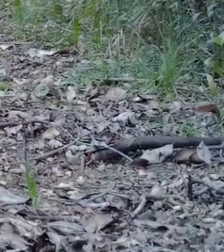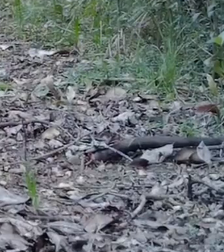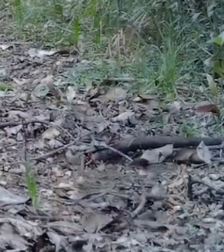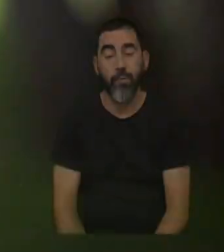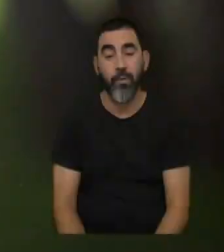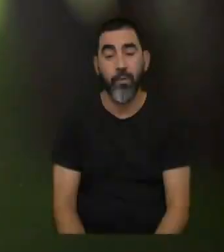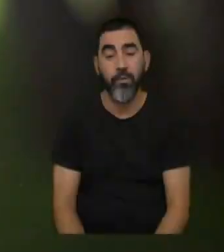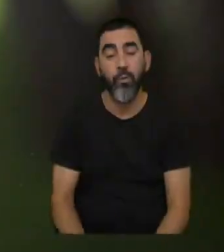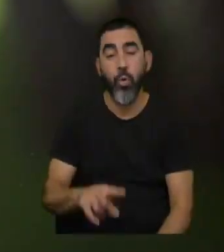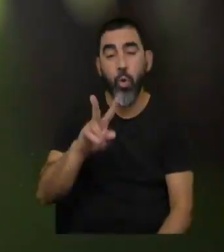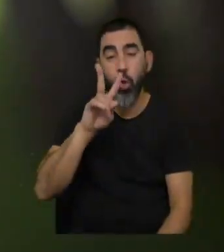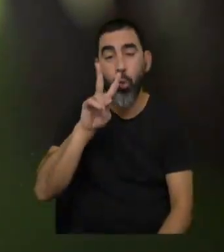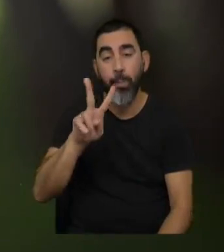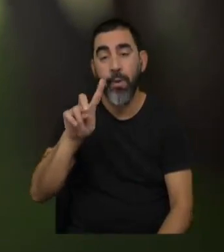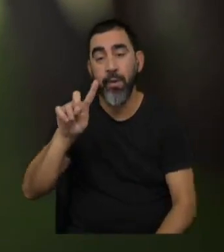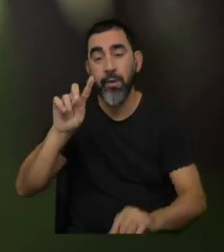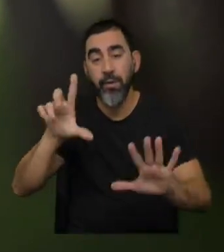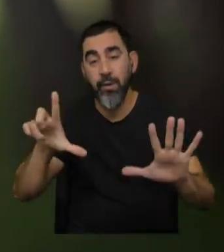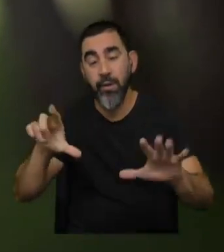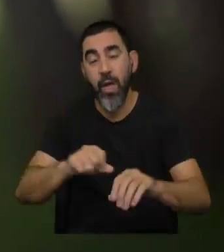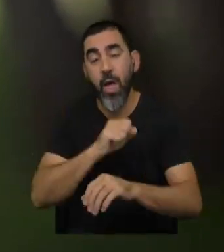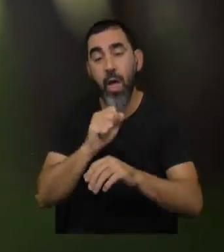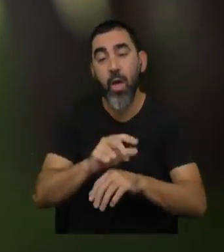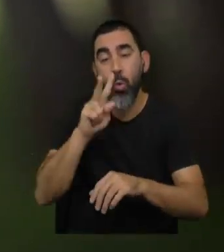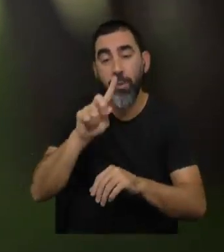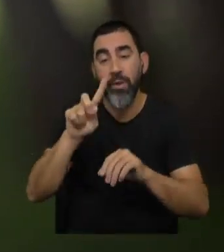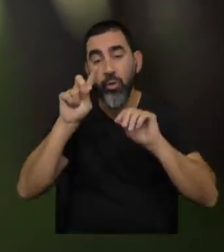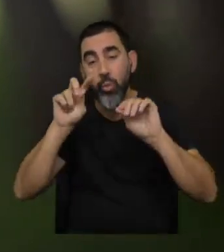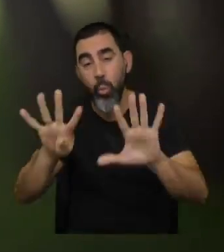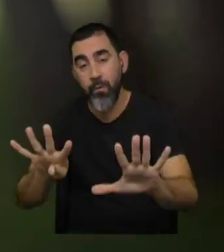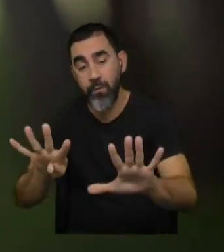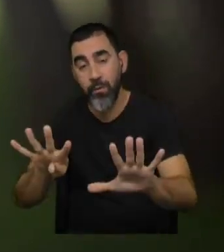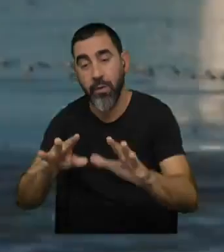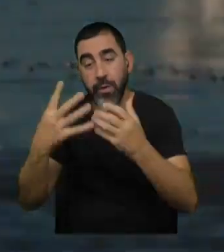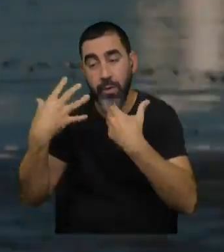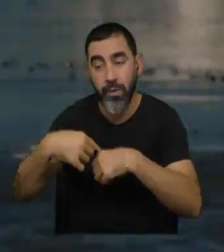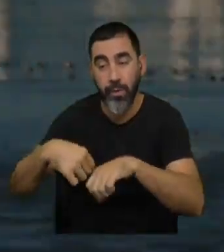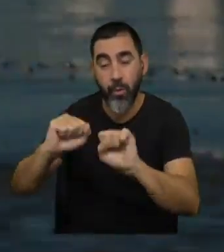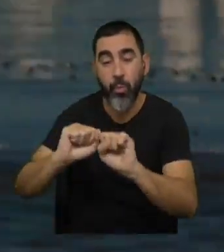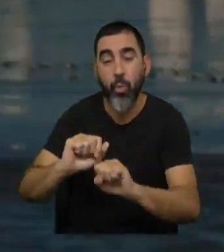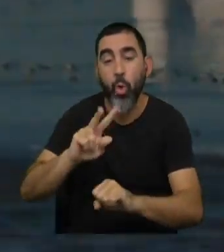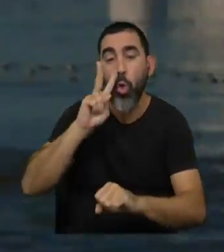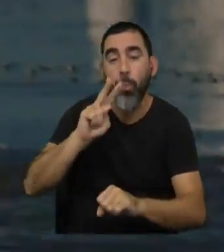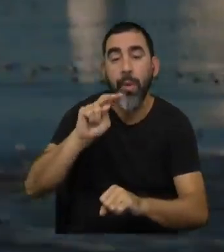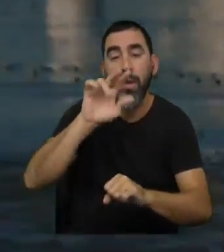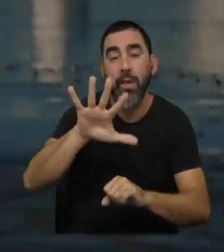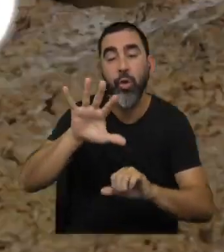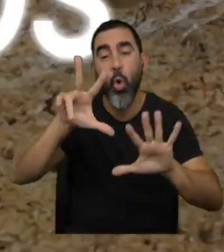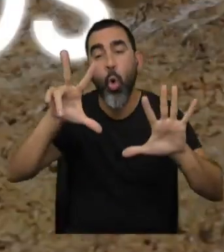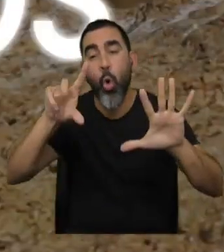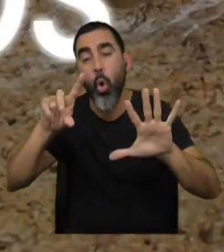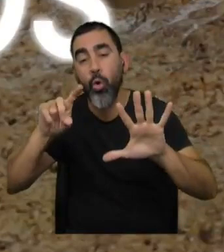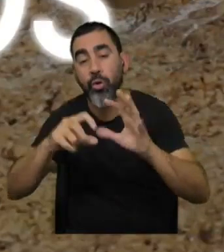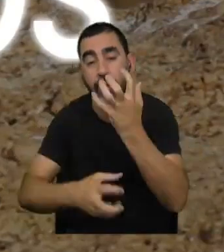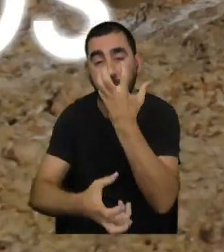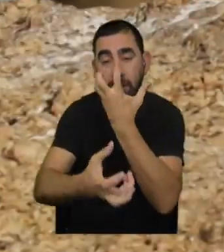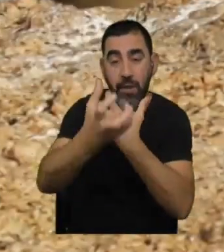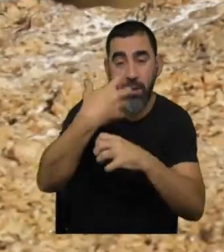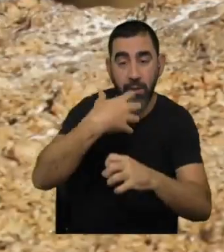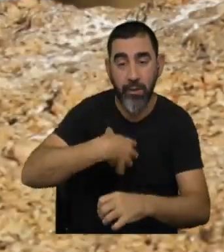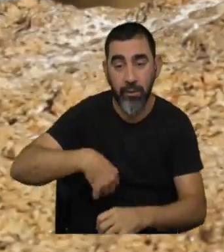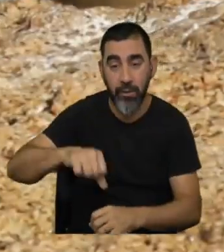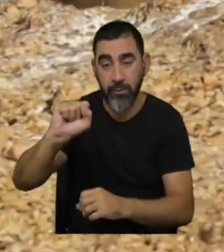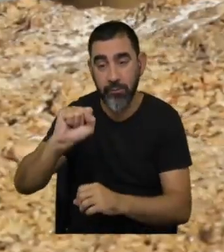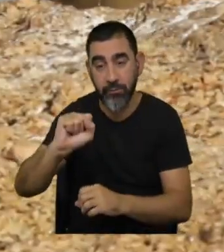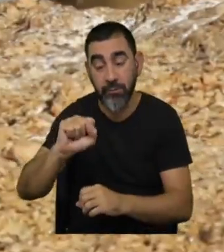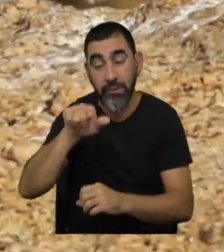Entre 2017 y 2019, lo que encontramos fue que hubo 2.580 incautaciones. De